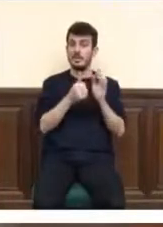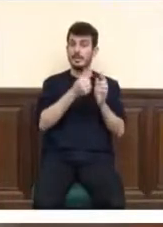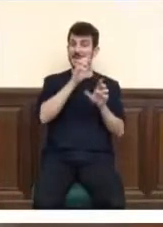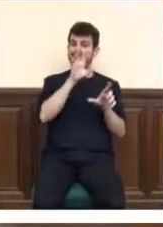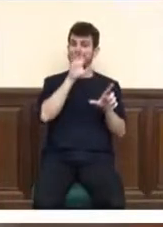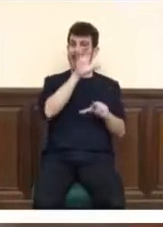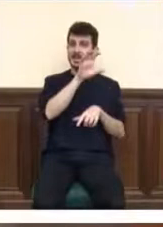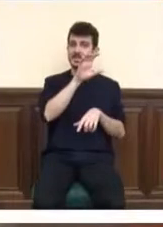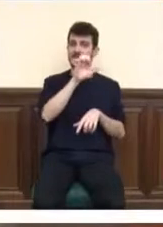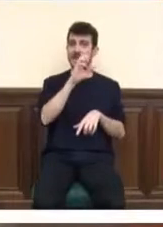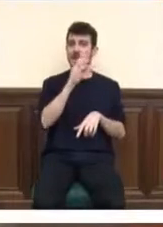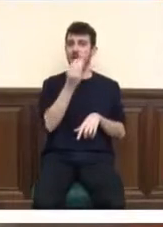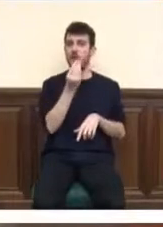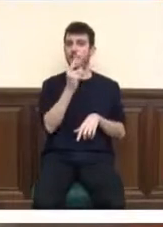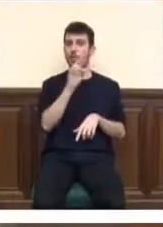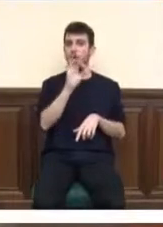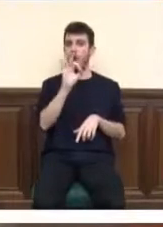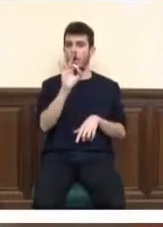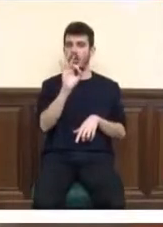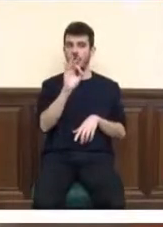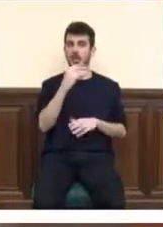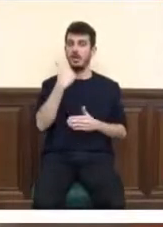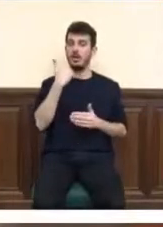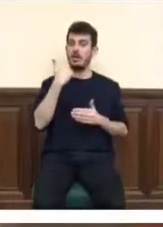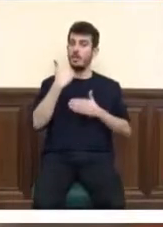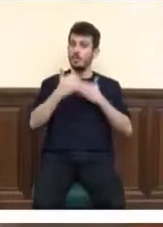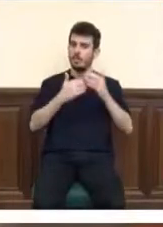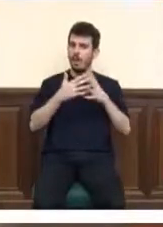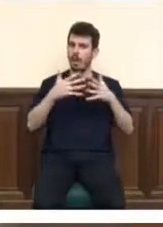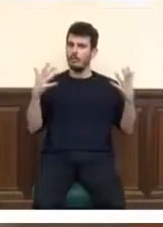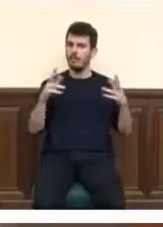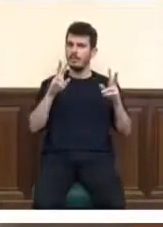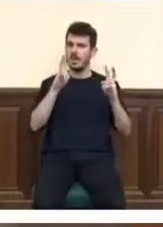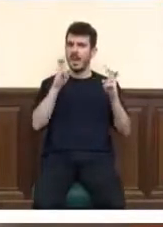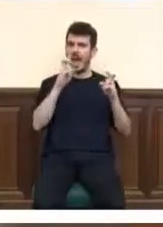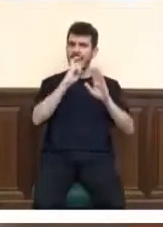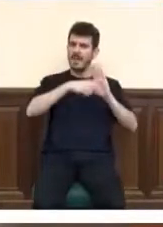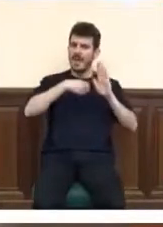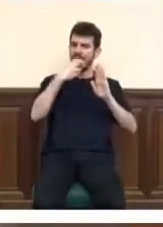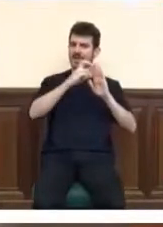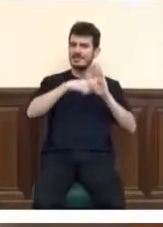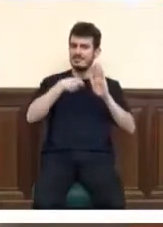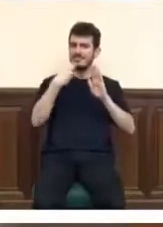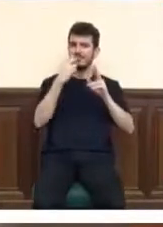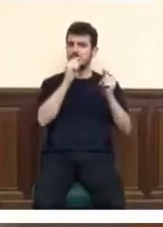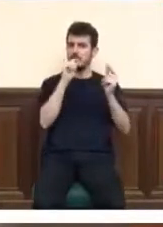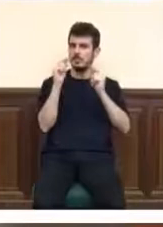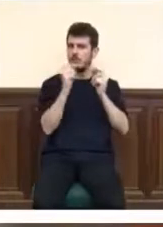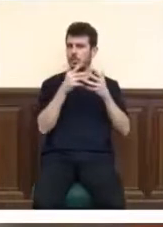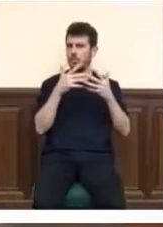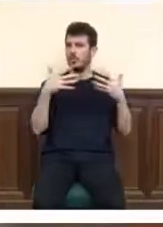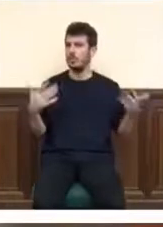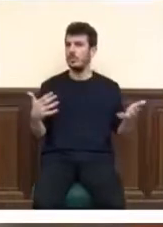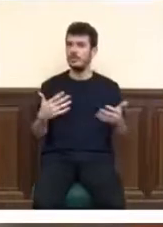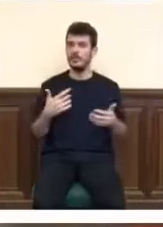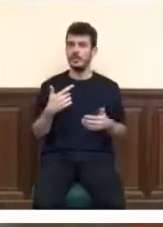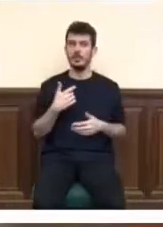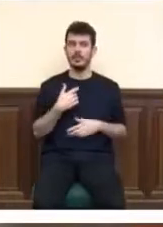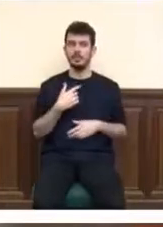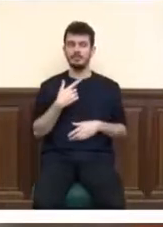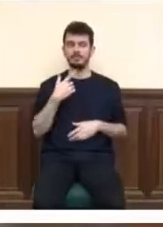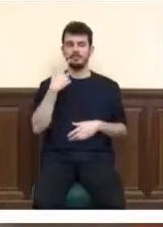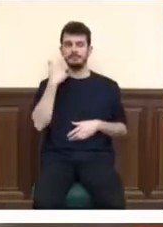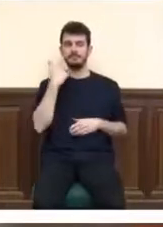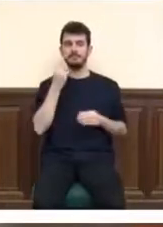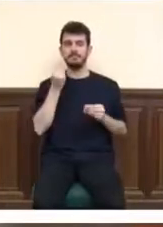País Equo. Ha habido un proceso muy amplio de discusión de enmiendas en todo ello. Yo me he ido a comprobar